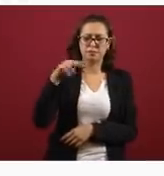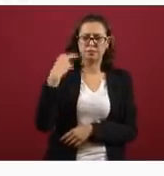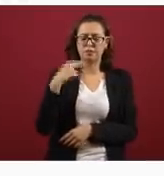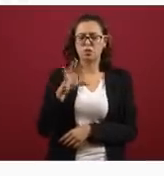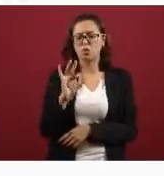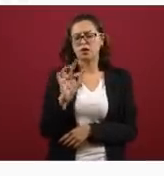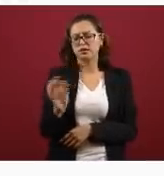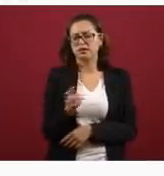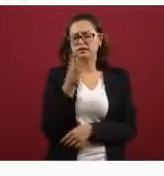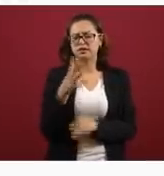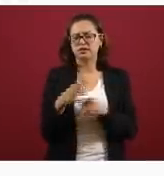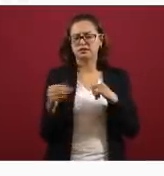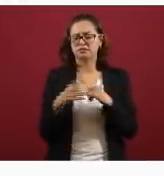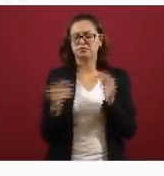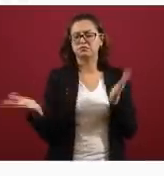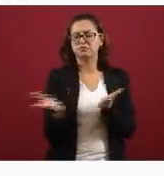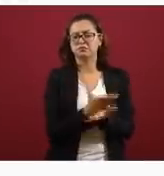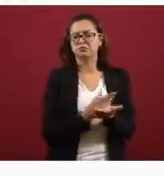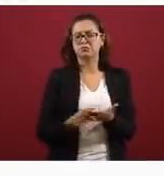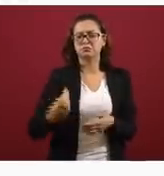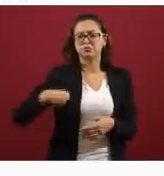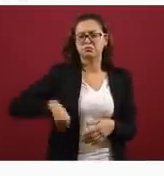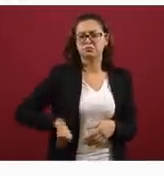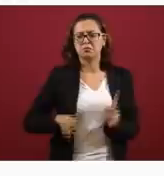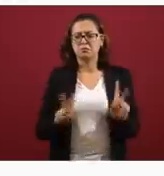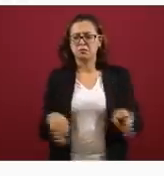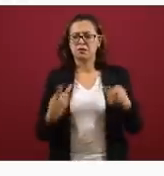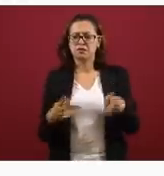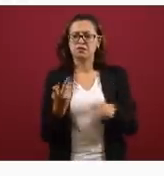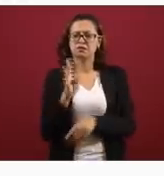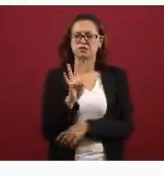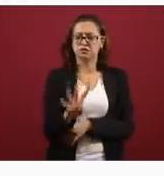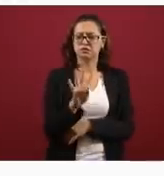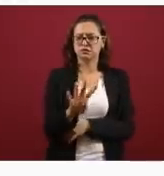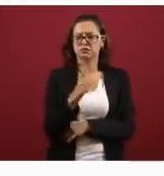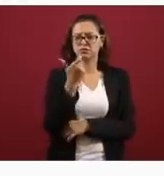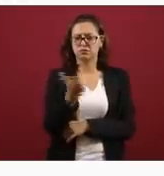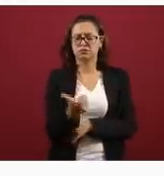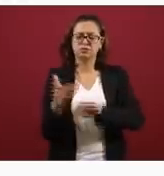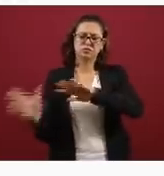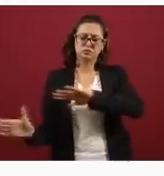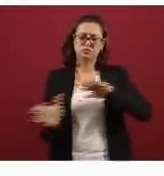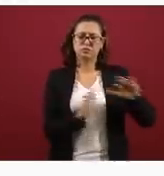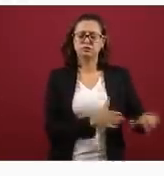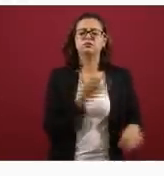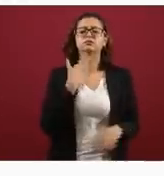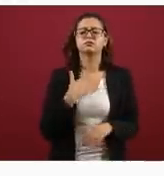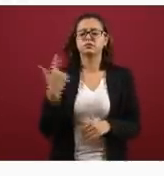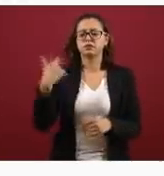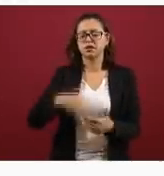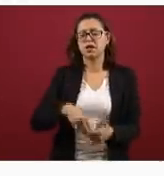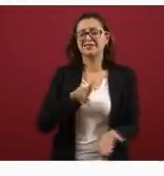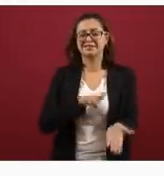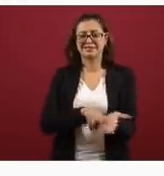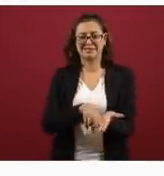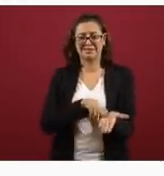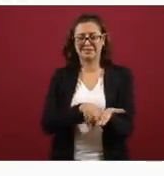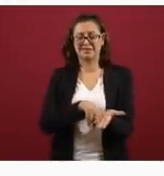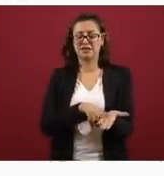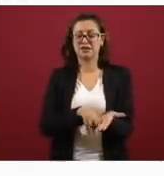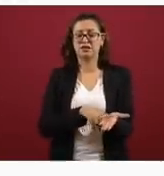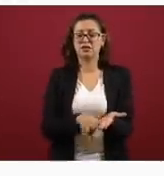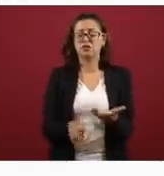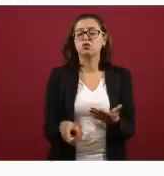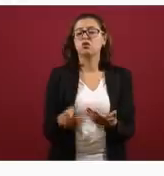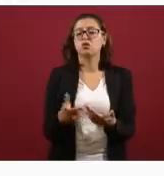un precio al público de 19 pesos con 5 centavos, y el combustible diésel con un margen de